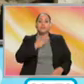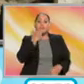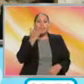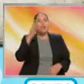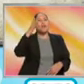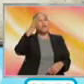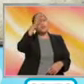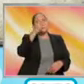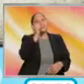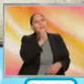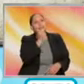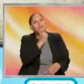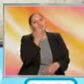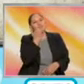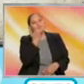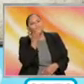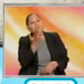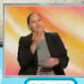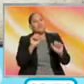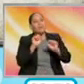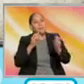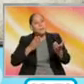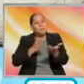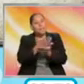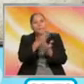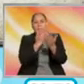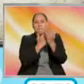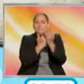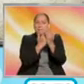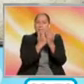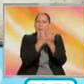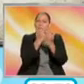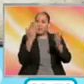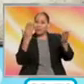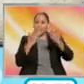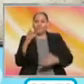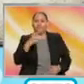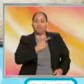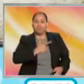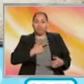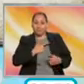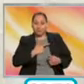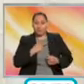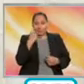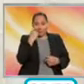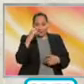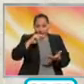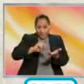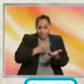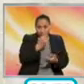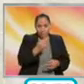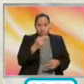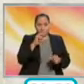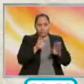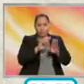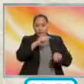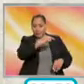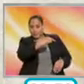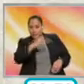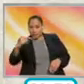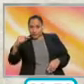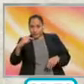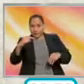prometedor. Siempre buscó como él ir creciendo hacia la parte del futuro prometedor. Esta rúbrica que vemos, que es la línea que pone